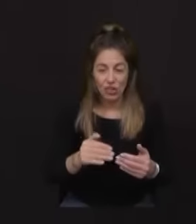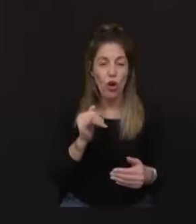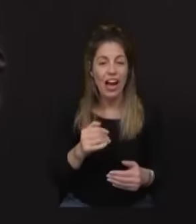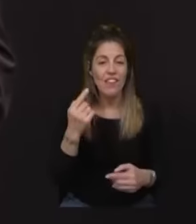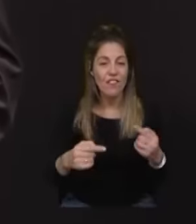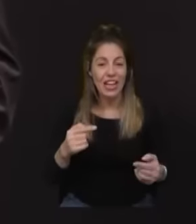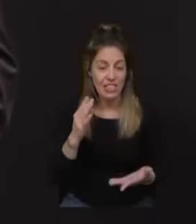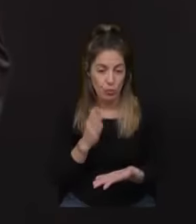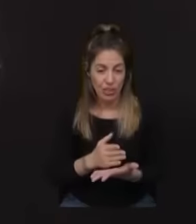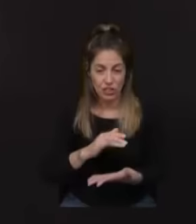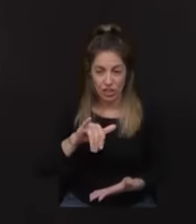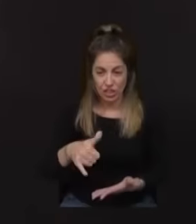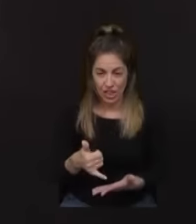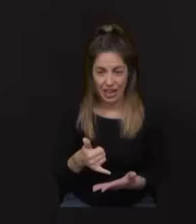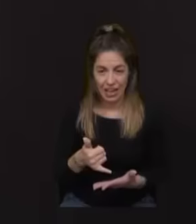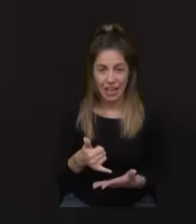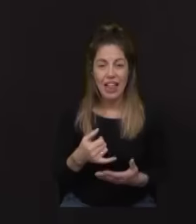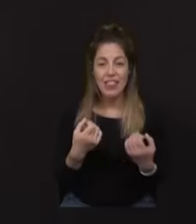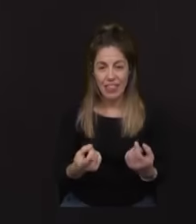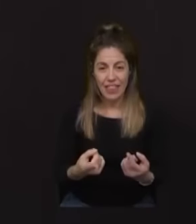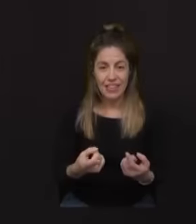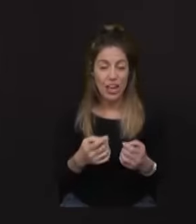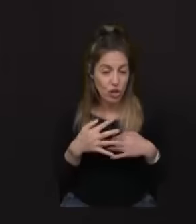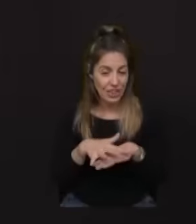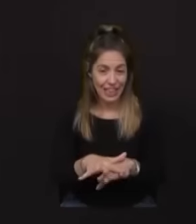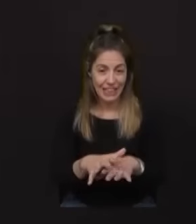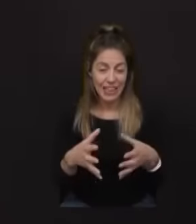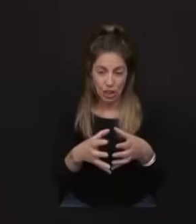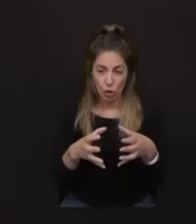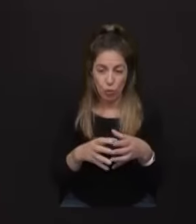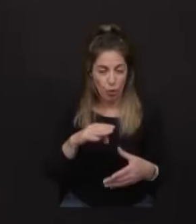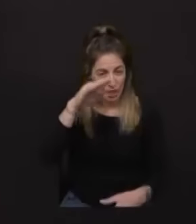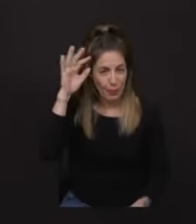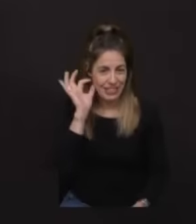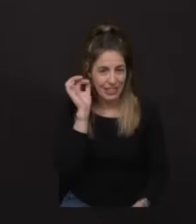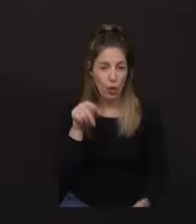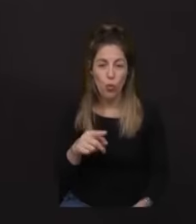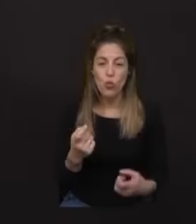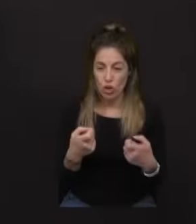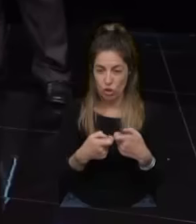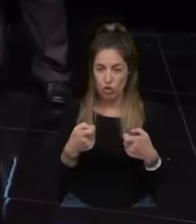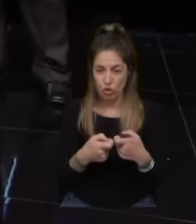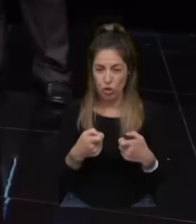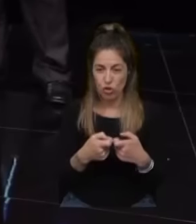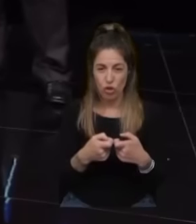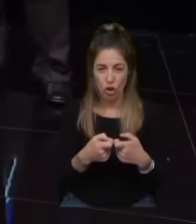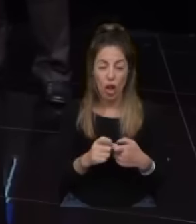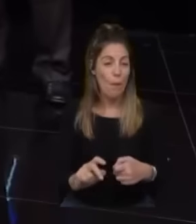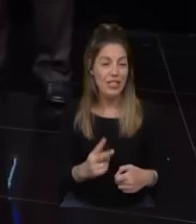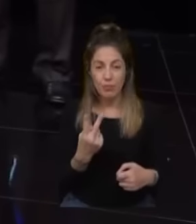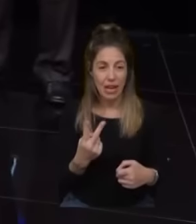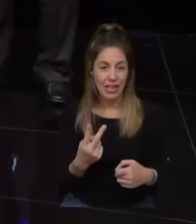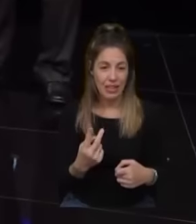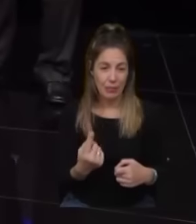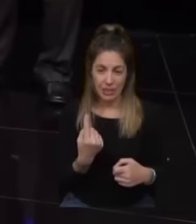varias imputaciones ya establecidas a los integrantes de la banda de Marcet, entre ellos su socio, su mano derecha, o los dos principales, como